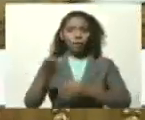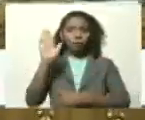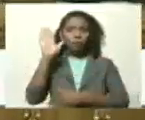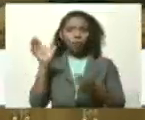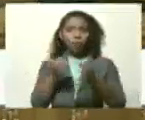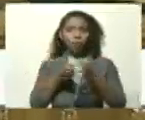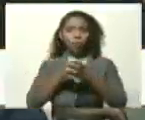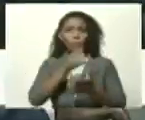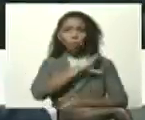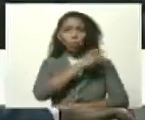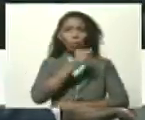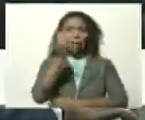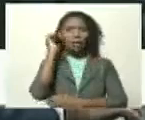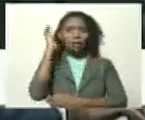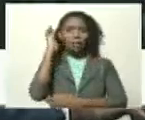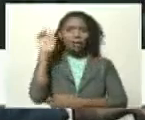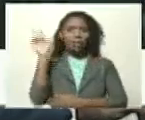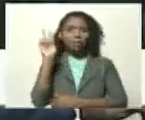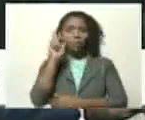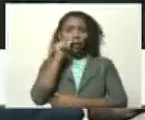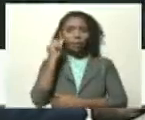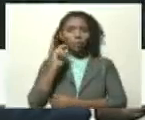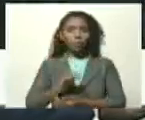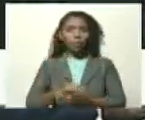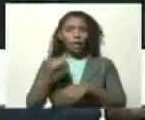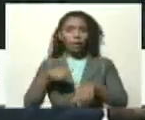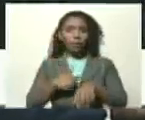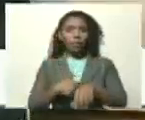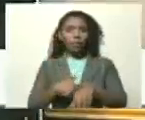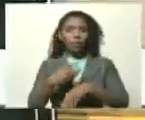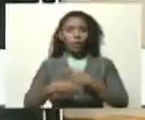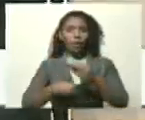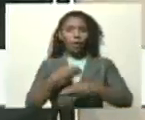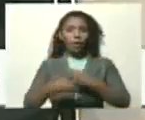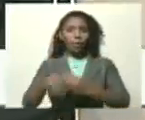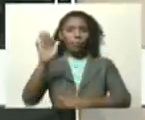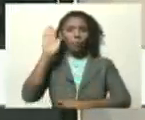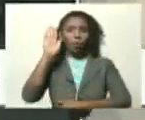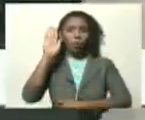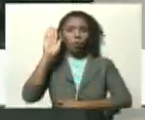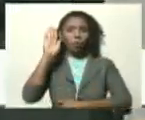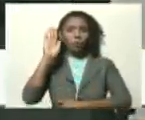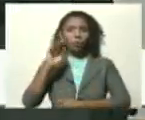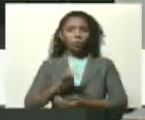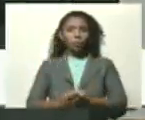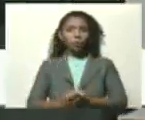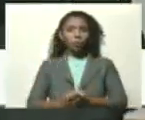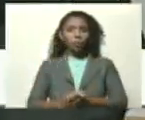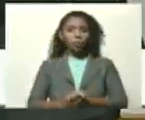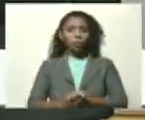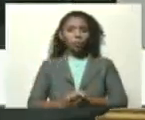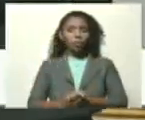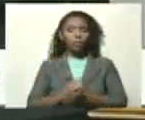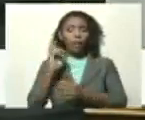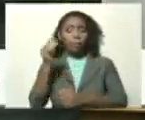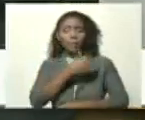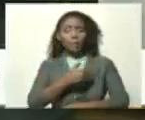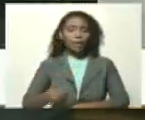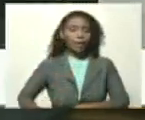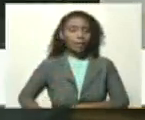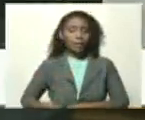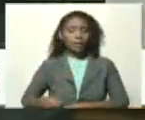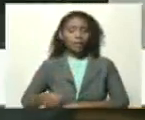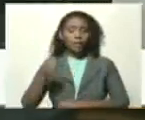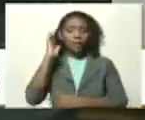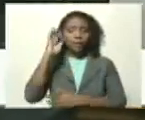Directiva del Parlamento Venezolano y en este momento tomará juramento de parte del presidente del Parlamento